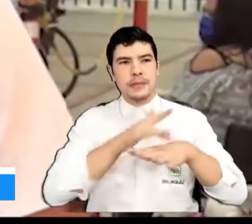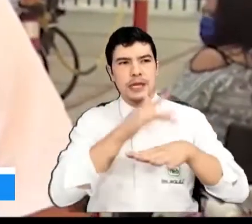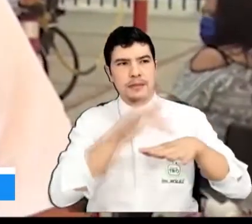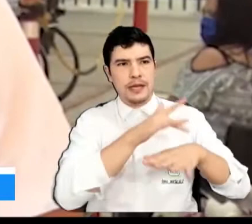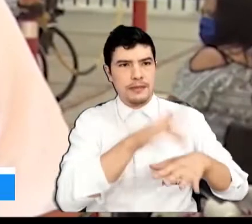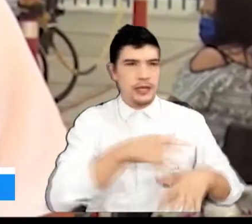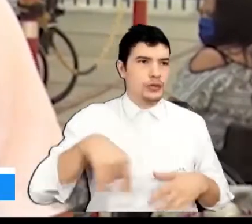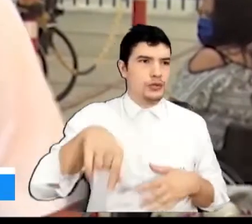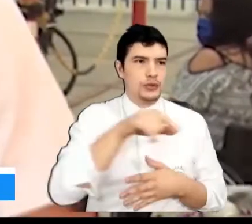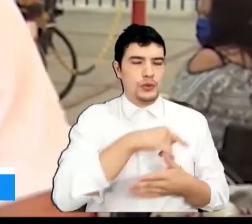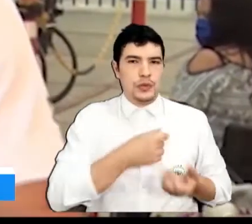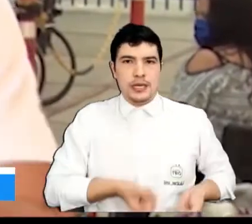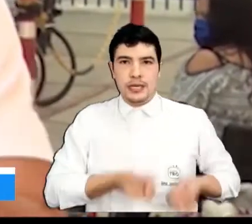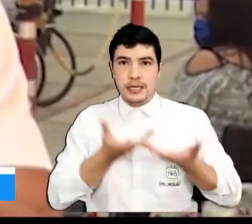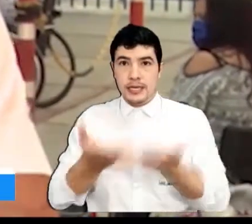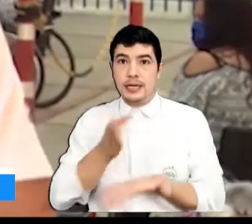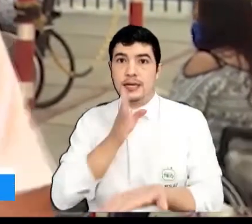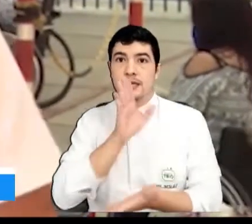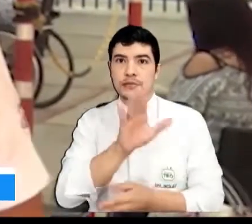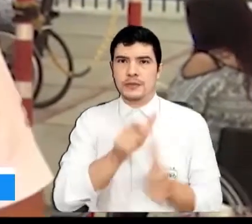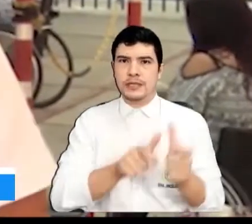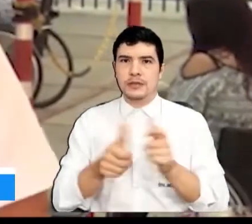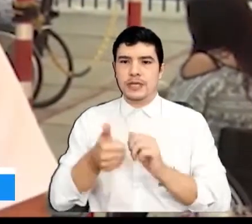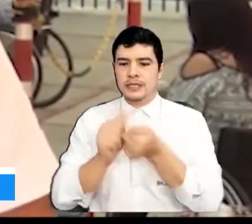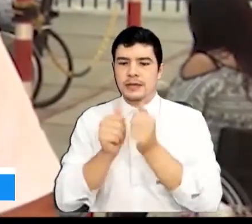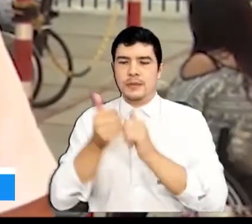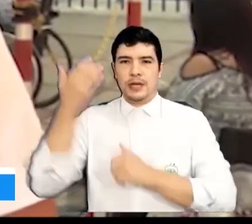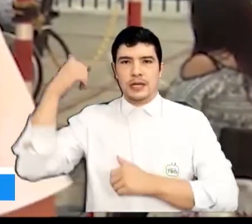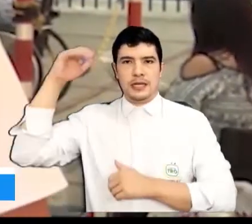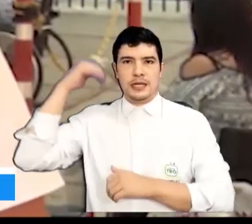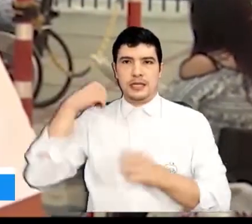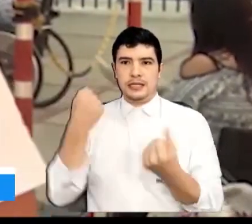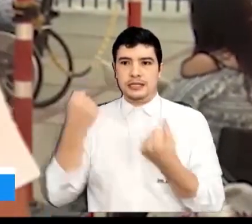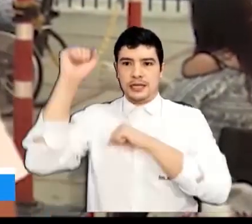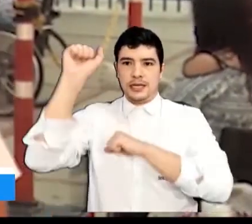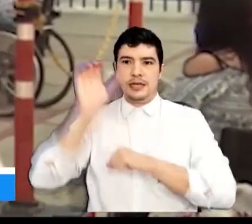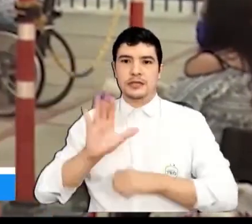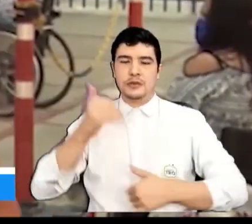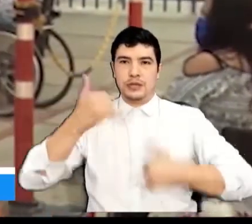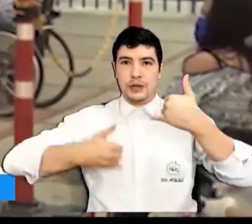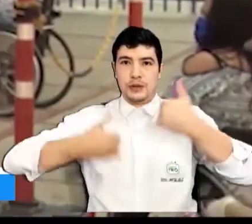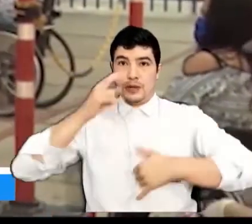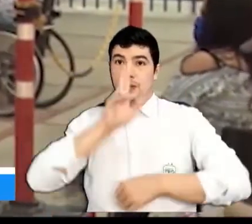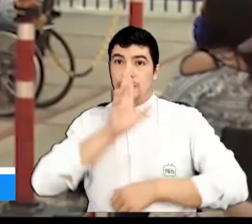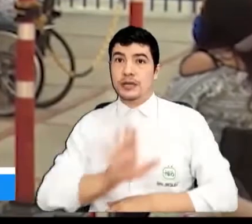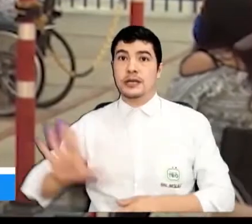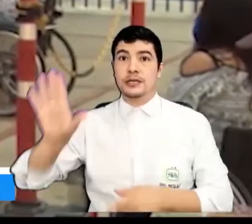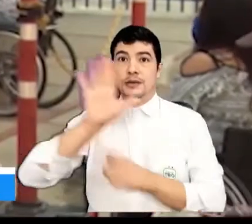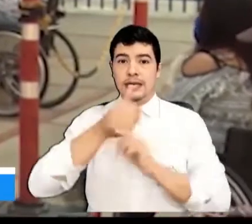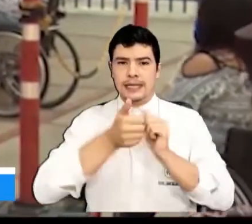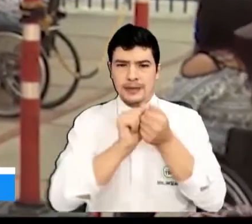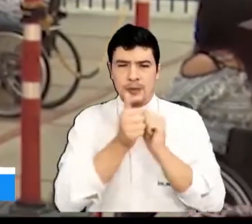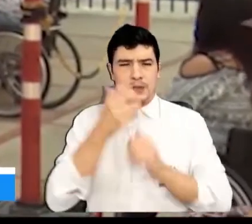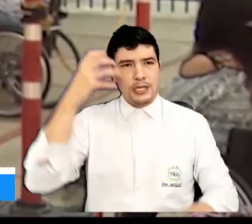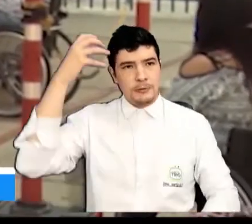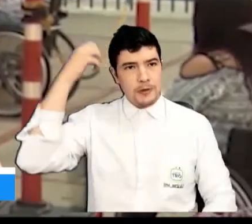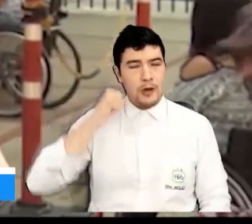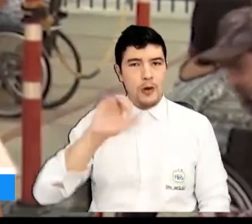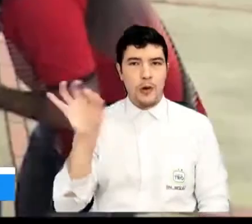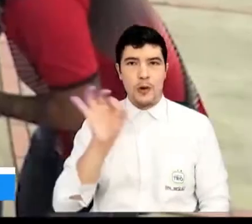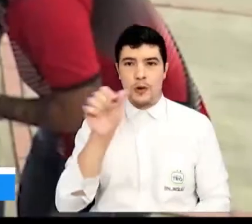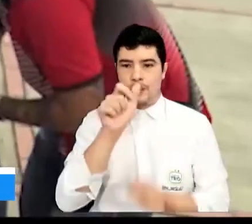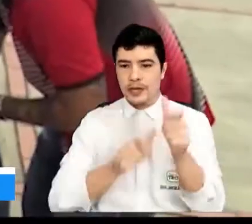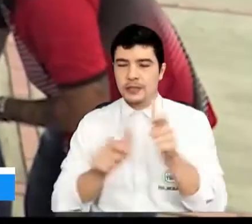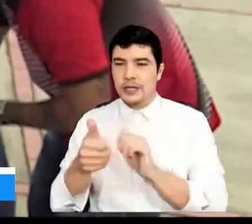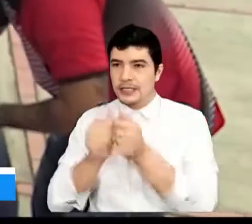nuestros deportistas paranacionales. Ya faltan pocos para recibir su apoyo desde el mes de enero hasta el mes de